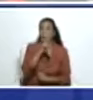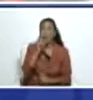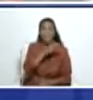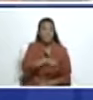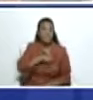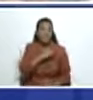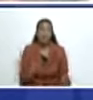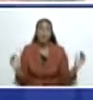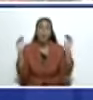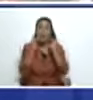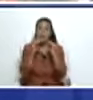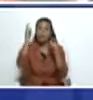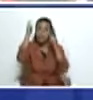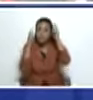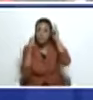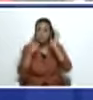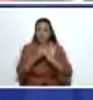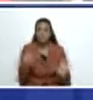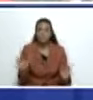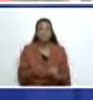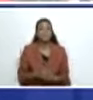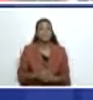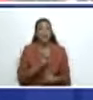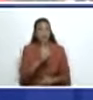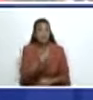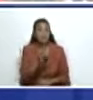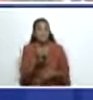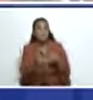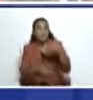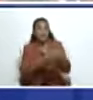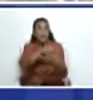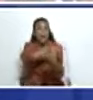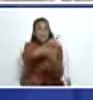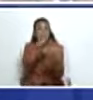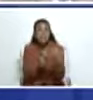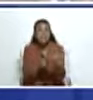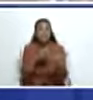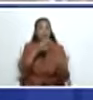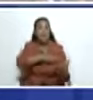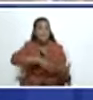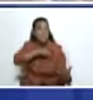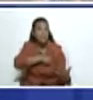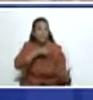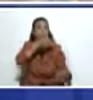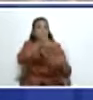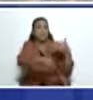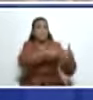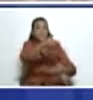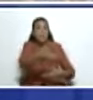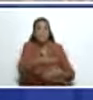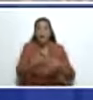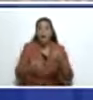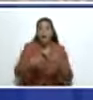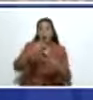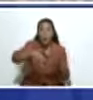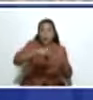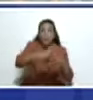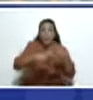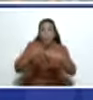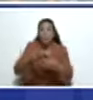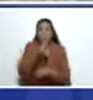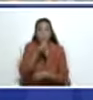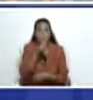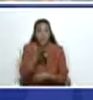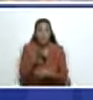misión Igualdad, Hugo Chávez. Vamos cabalgando. Vamos recuperando, produciendo los alimentos, recuperando